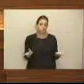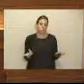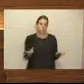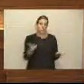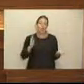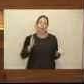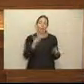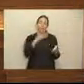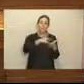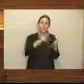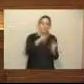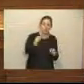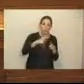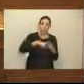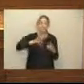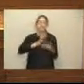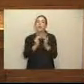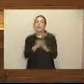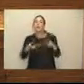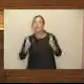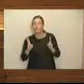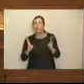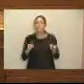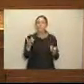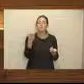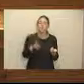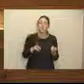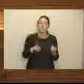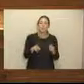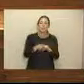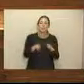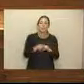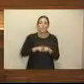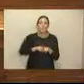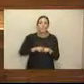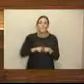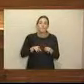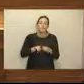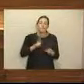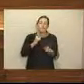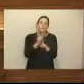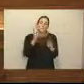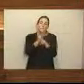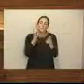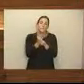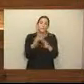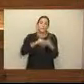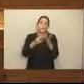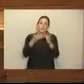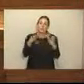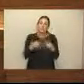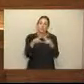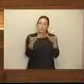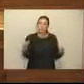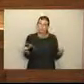al sistema político, afecta a la democracia, está corroyendo los cimientos de este sistema. Y, por lo tanto, es un asunto de importancia y de trascendencia